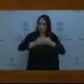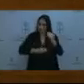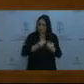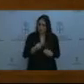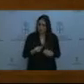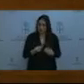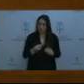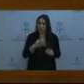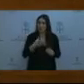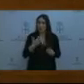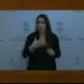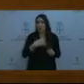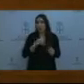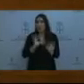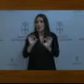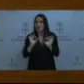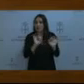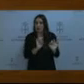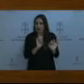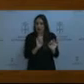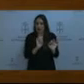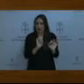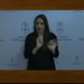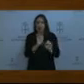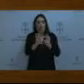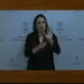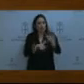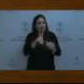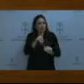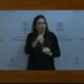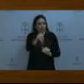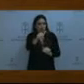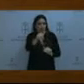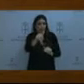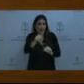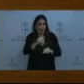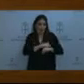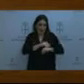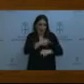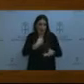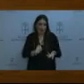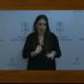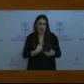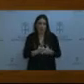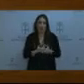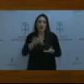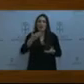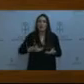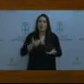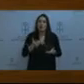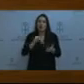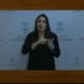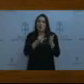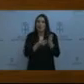habría que preparar ya otras futuras convocatorias con ellos. Es muy importante lograr un plan